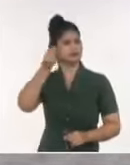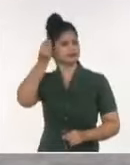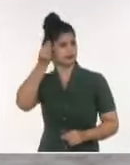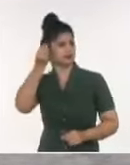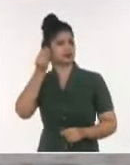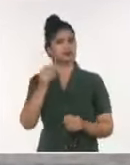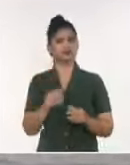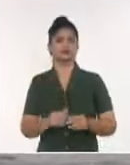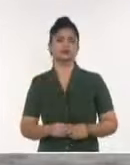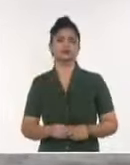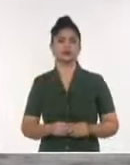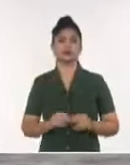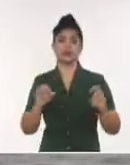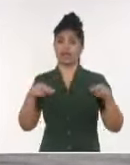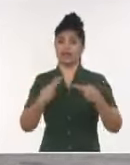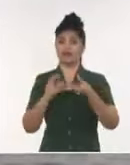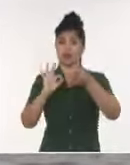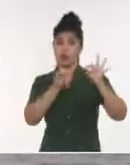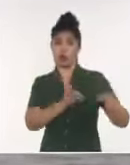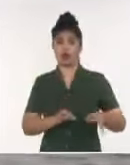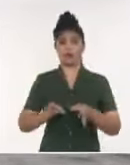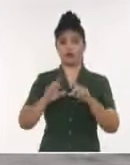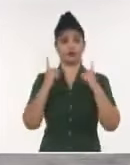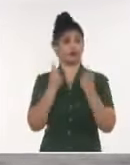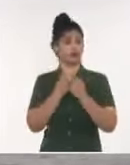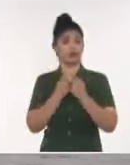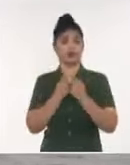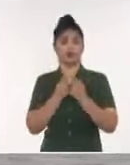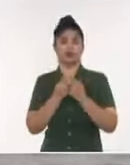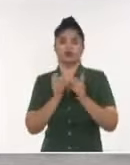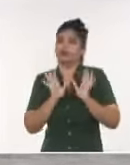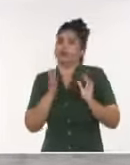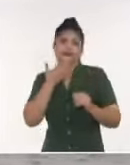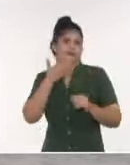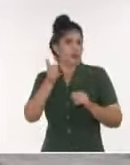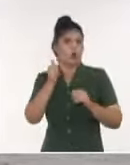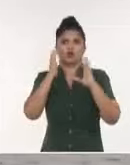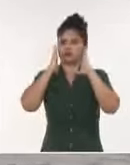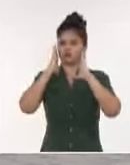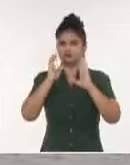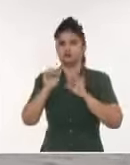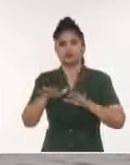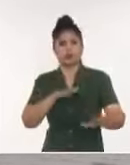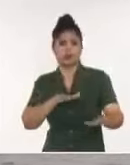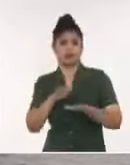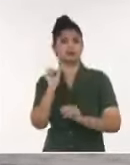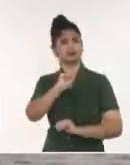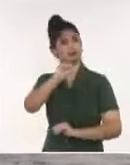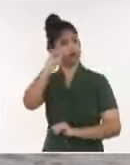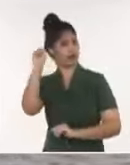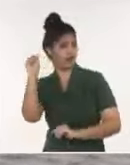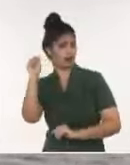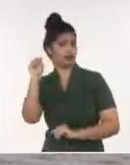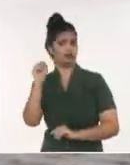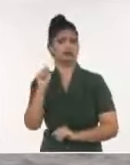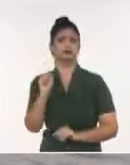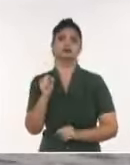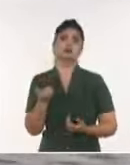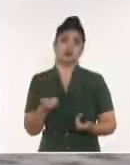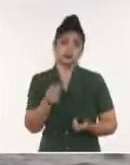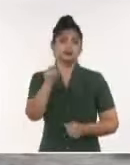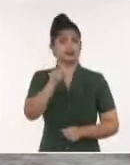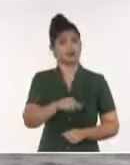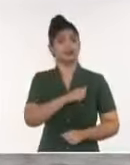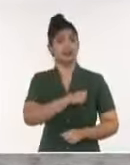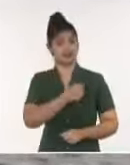para unos Juegos Olímpicos, todo el mundo se prepara para llegar aquí y ganar. Y bueno, ¿qué más quisiera un atleta que ser